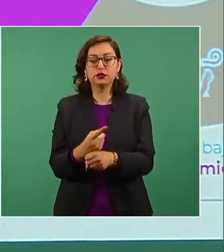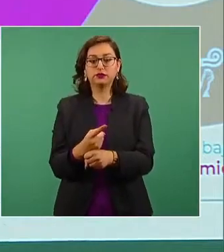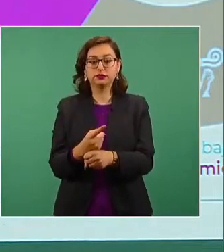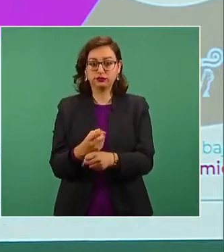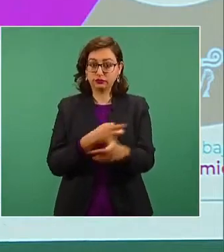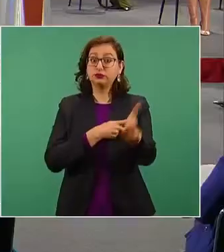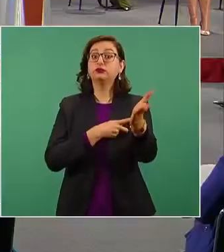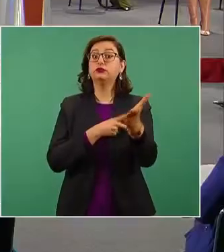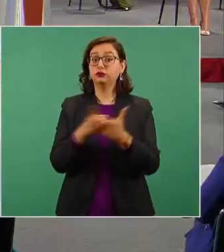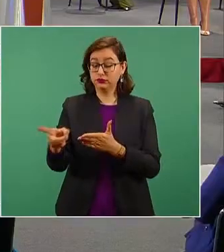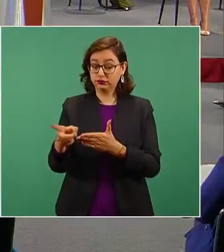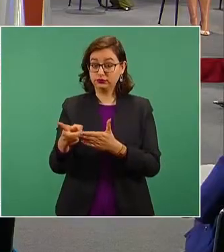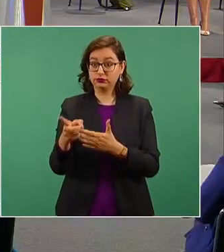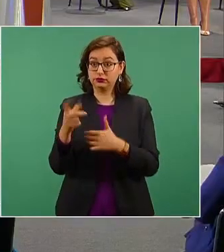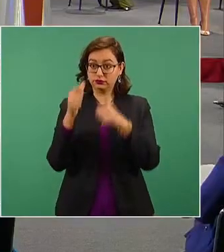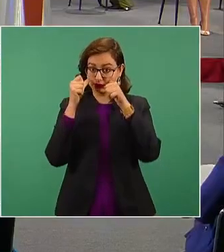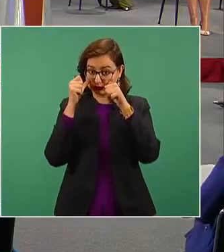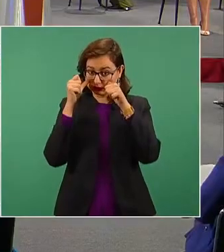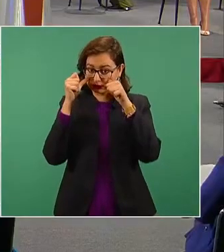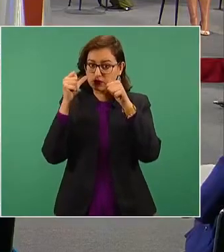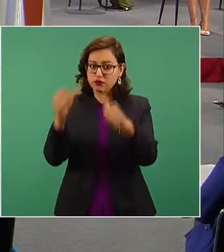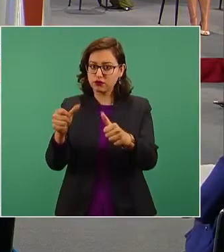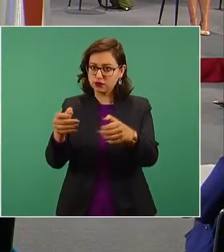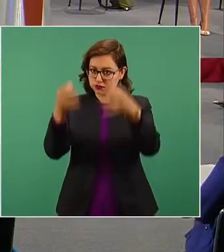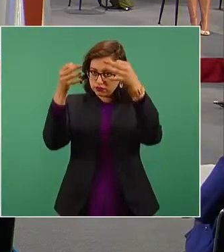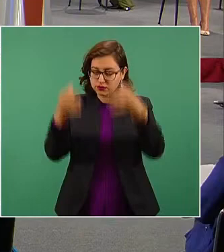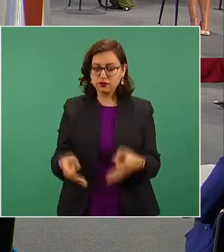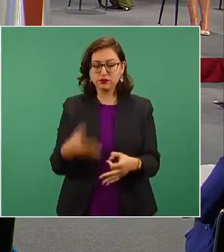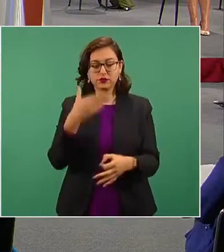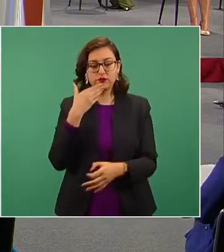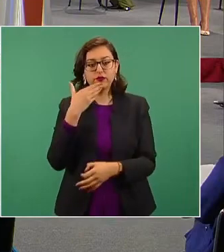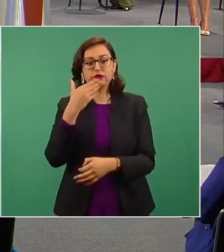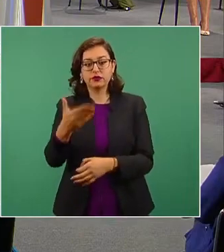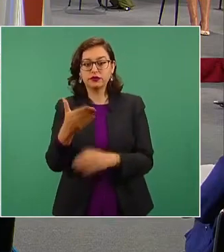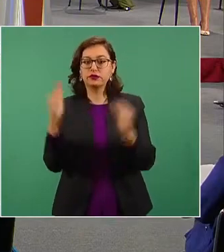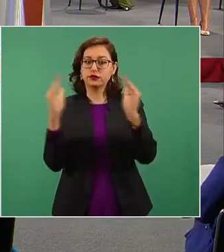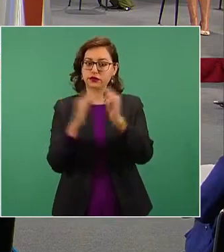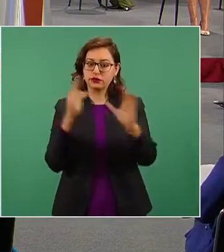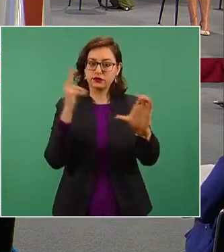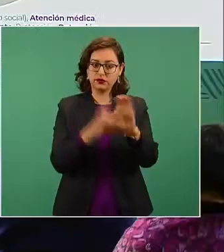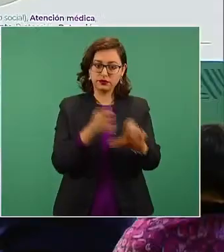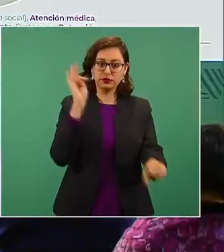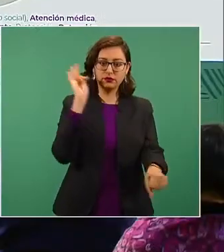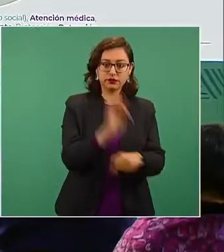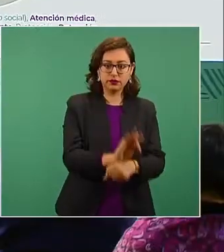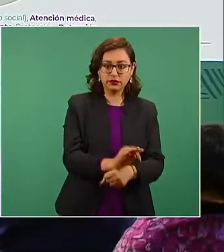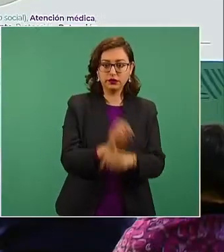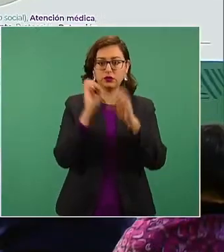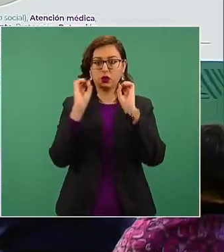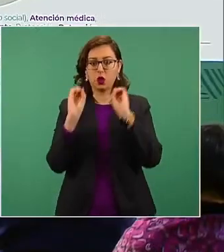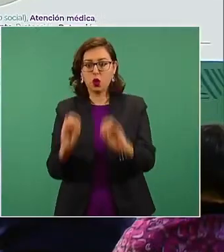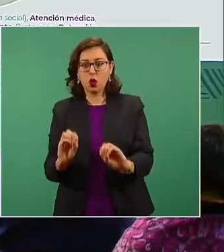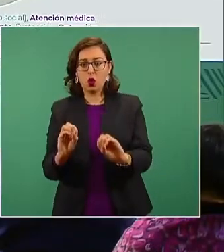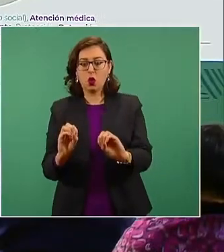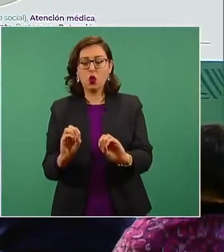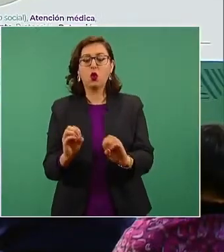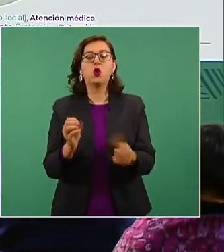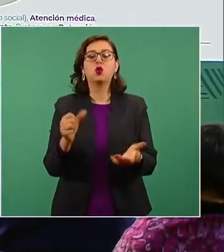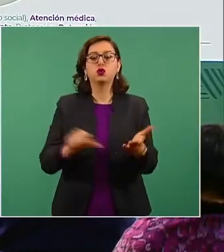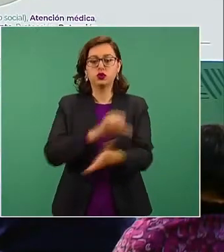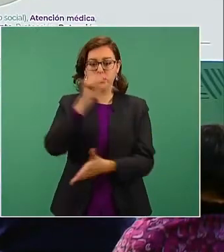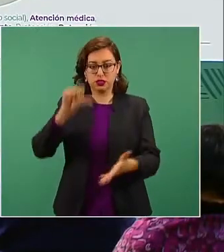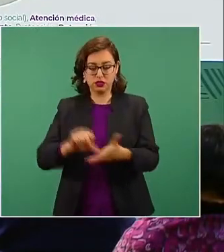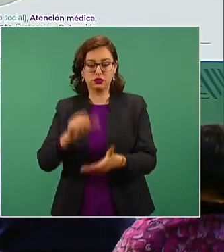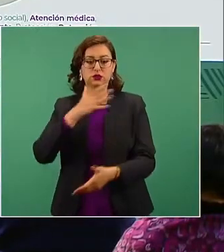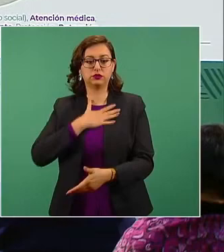oportunidad y derecho de ser atendidas de inmediato a través de un refugio o de un centro de justicia para